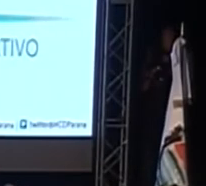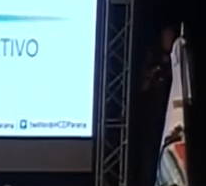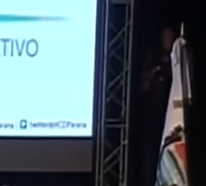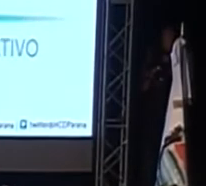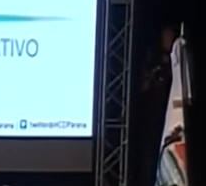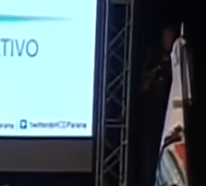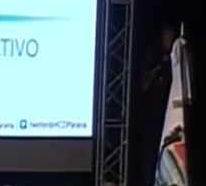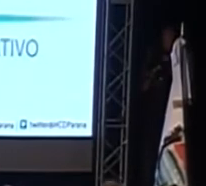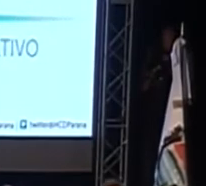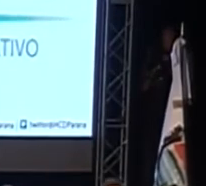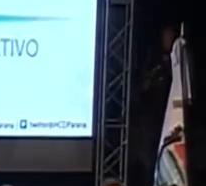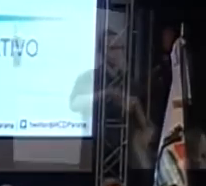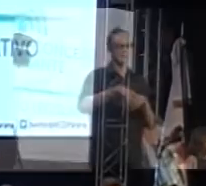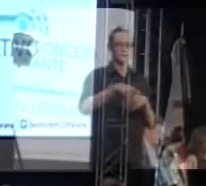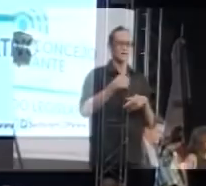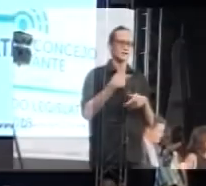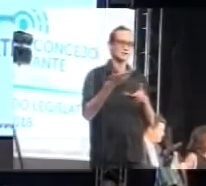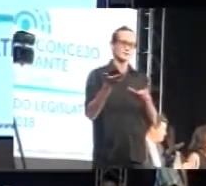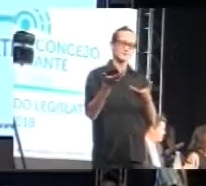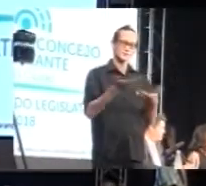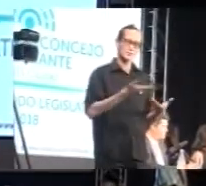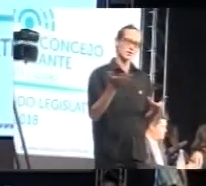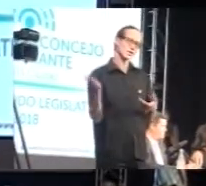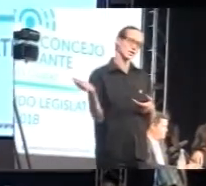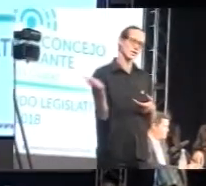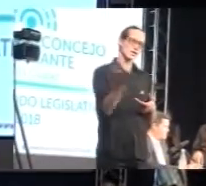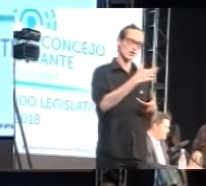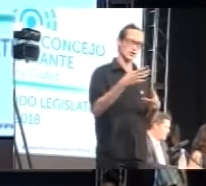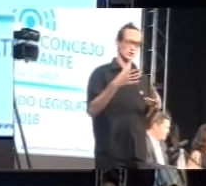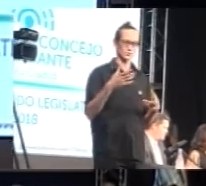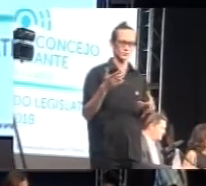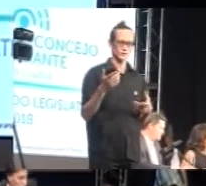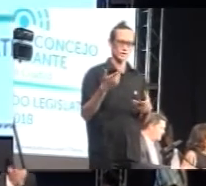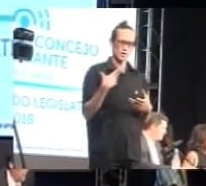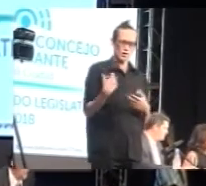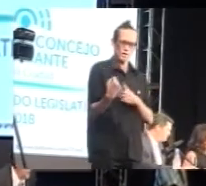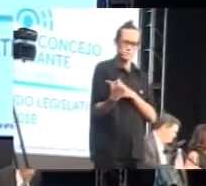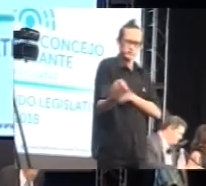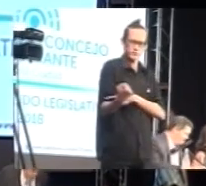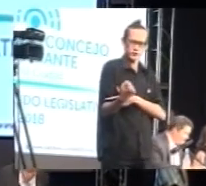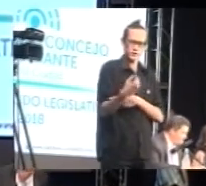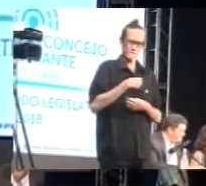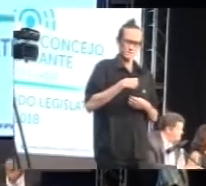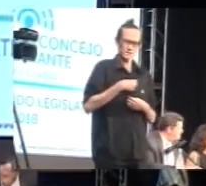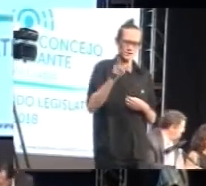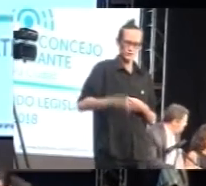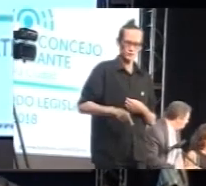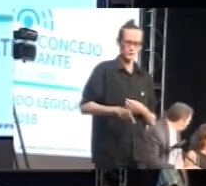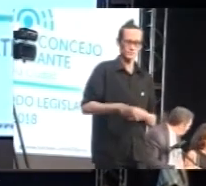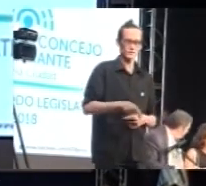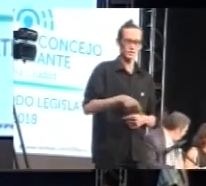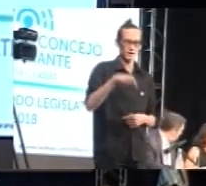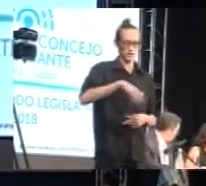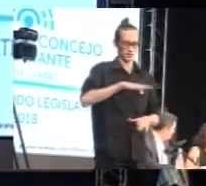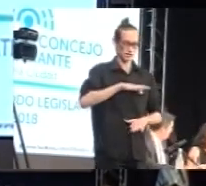Seguidamente, los invito a que todos juntos y con verdadero fervor patriótico, que este